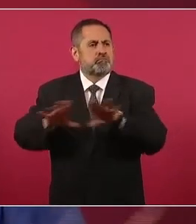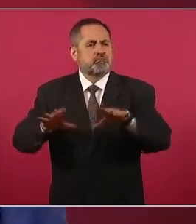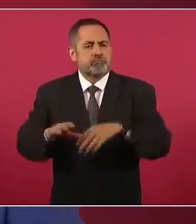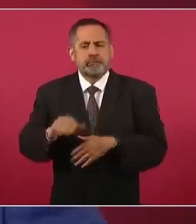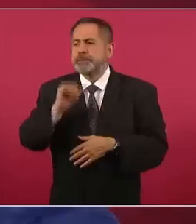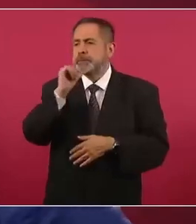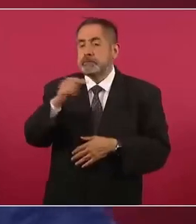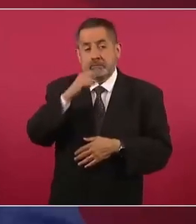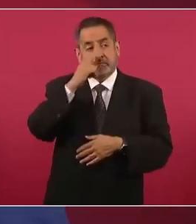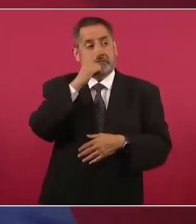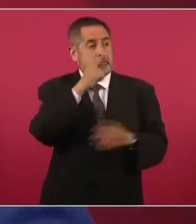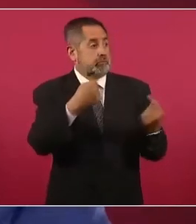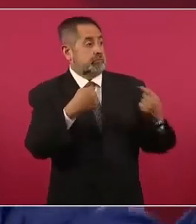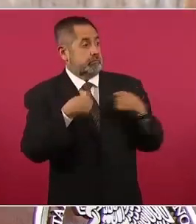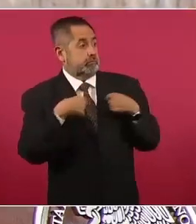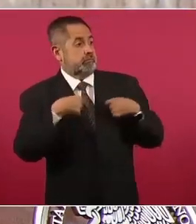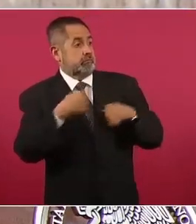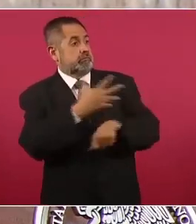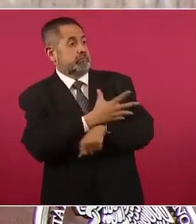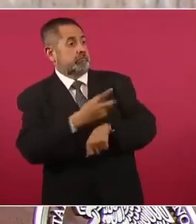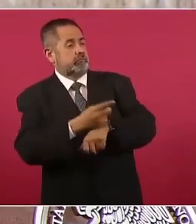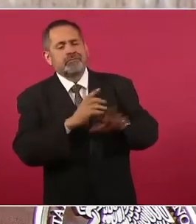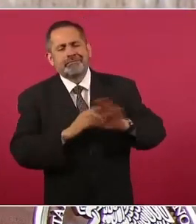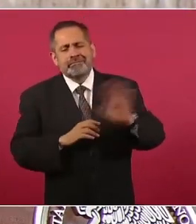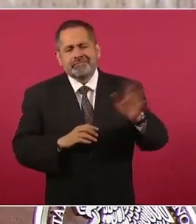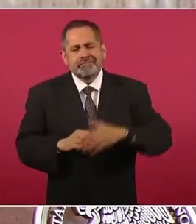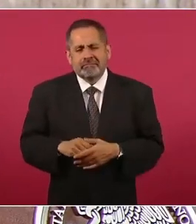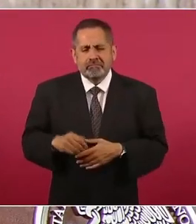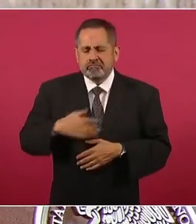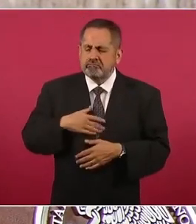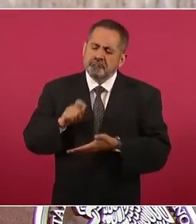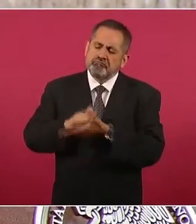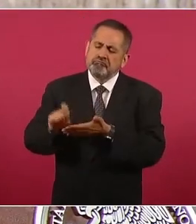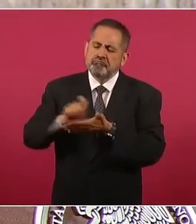y dice soy